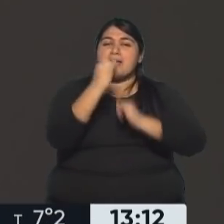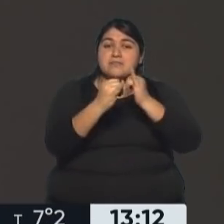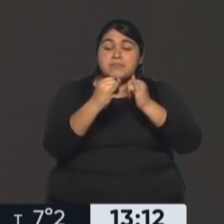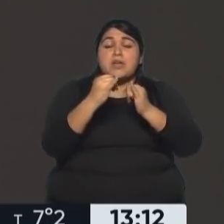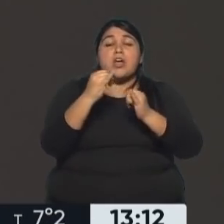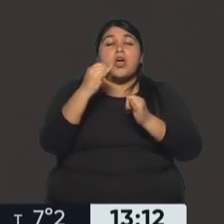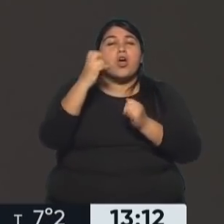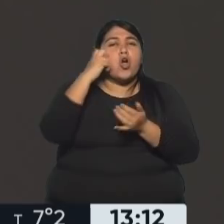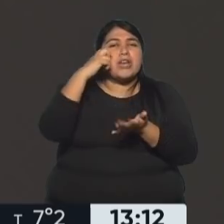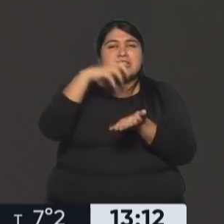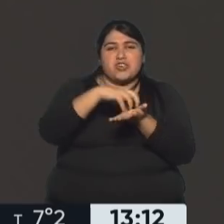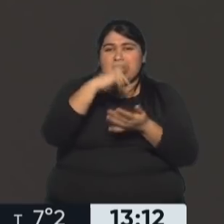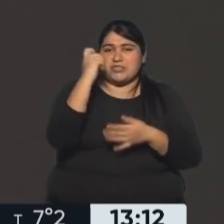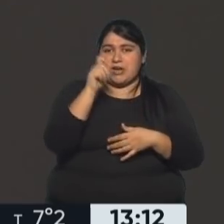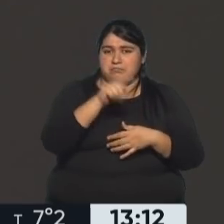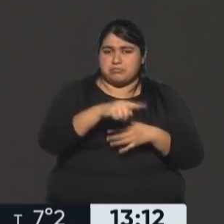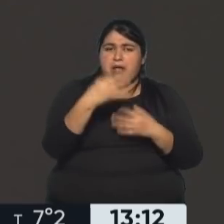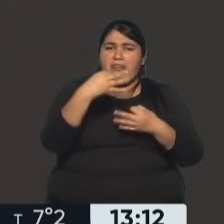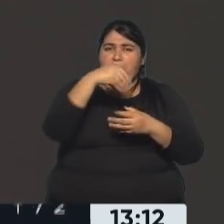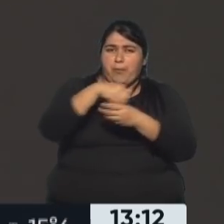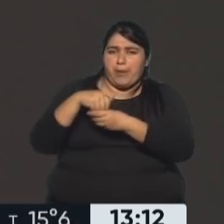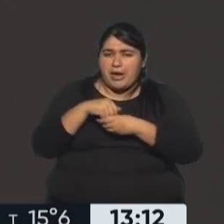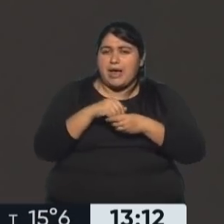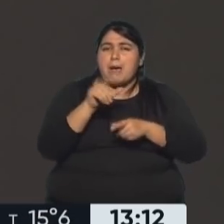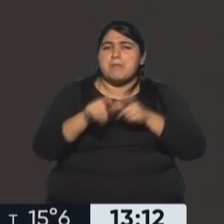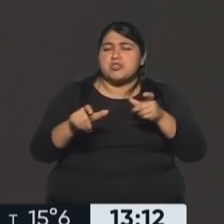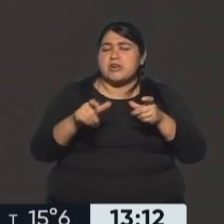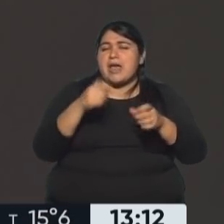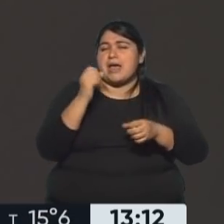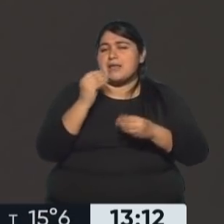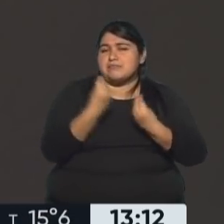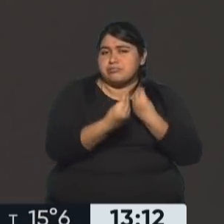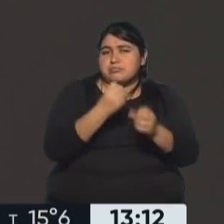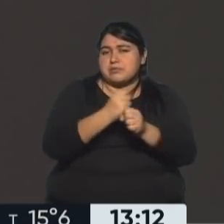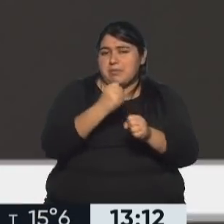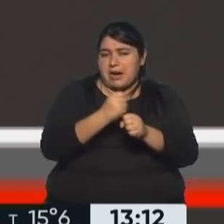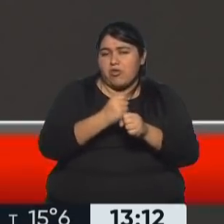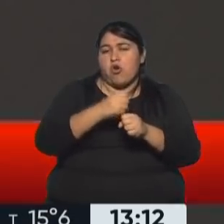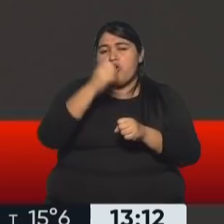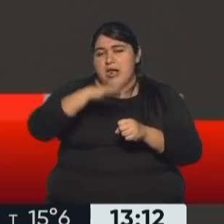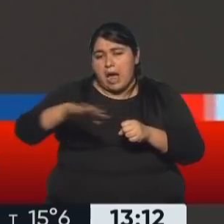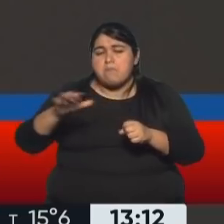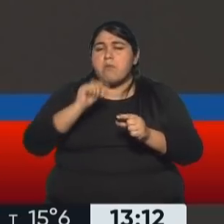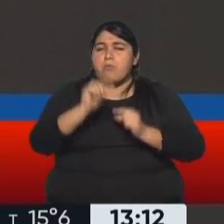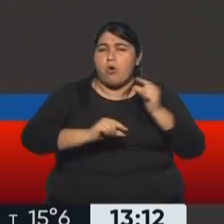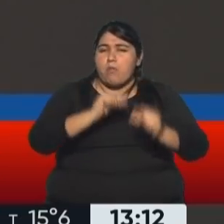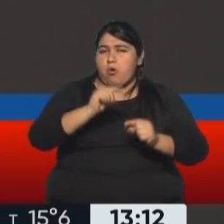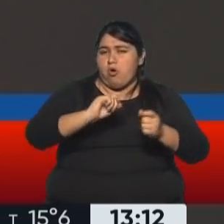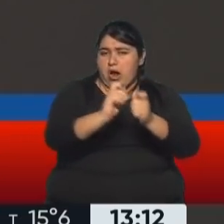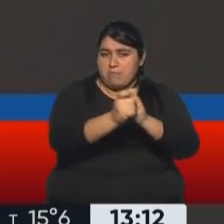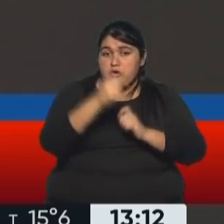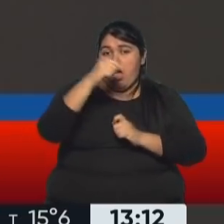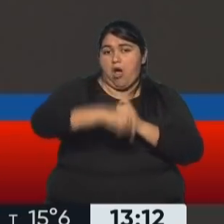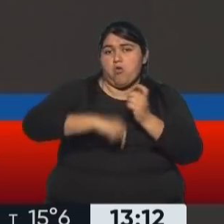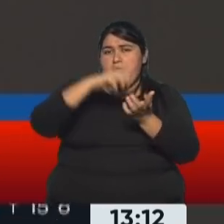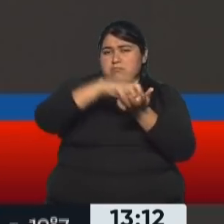Partido, según la Constitución china, tiene que estar integrado por trabajadores y campesinos. Esto ha ido, obviamente, cambiando. Hoy es el Congreso del Mundo,